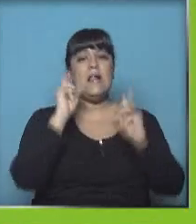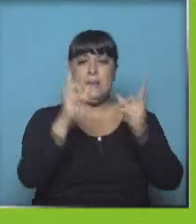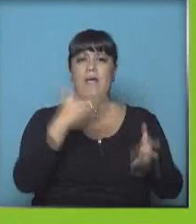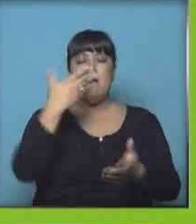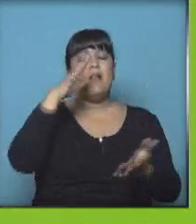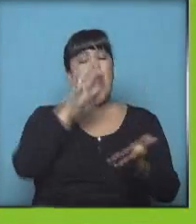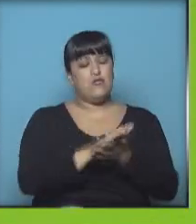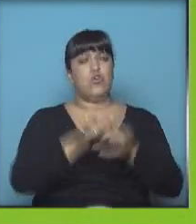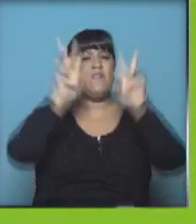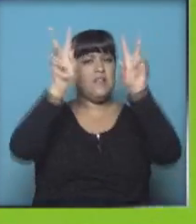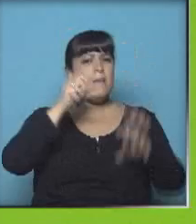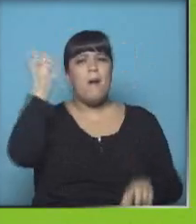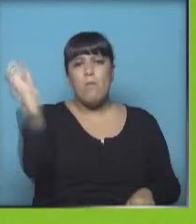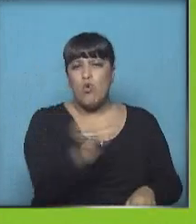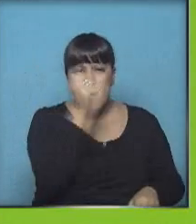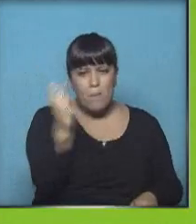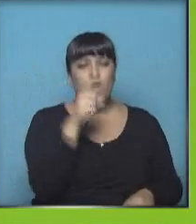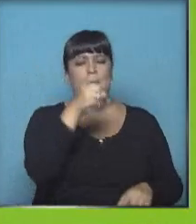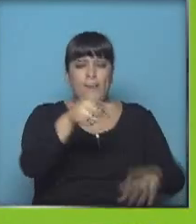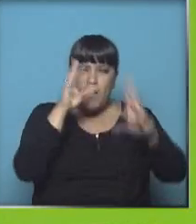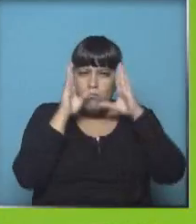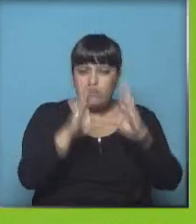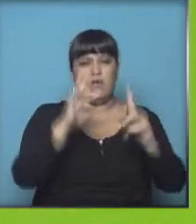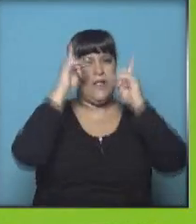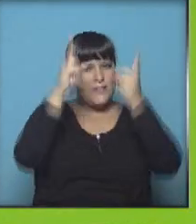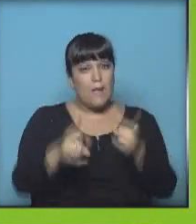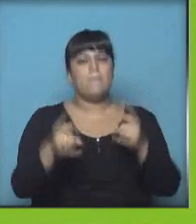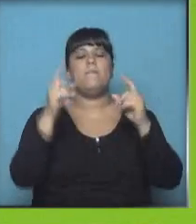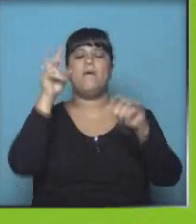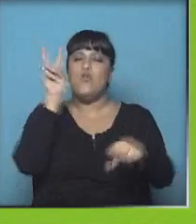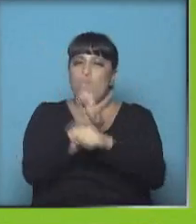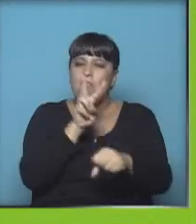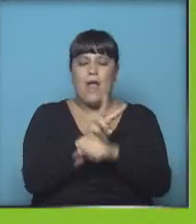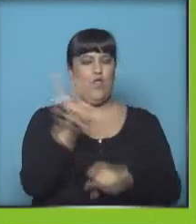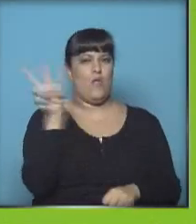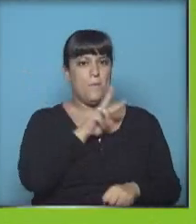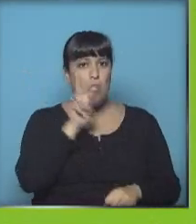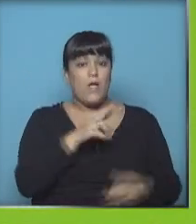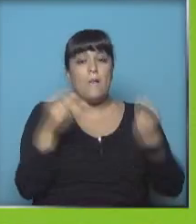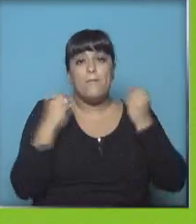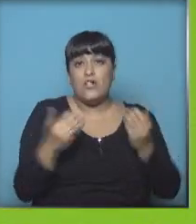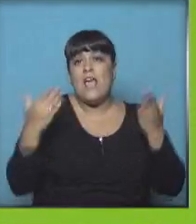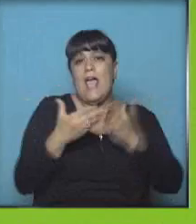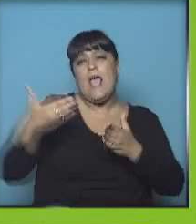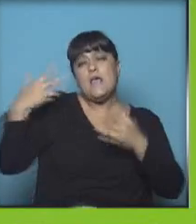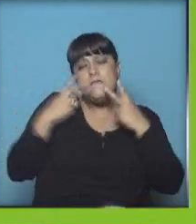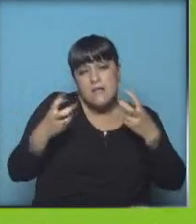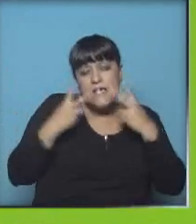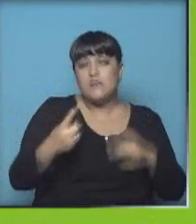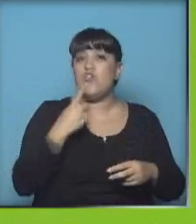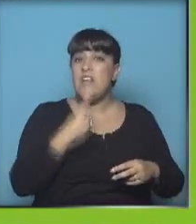otro tema muy importante y nos vamos a focalizar también en el cuidado de la mujer, porque los últimos estudios indican que la